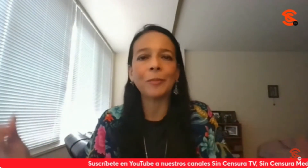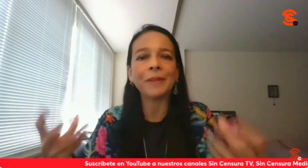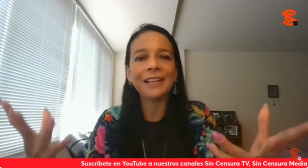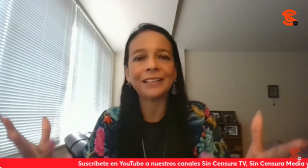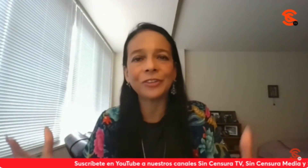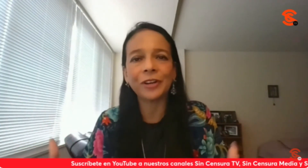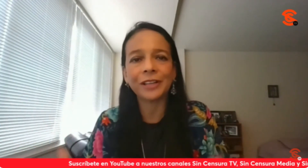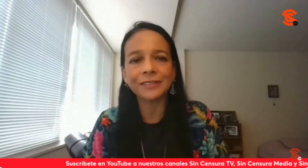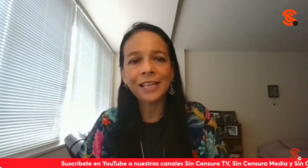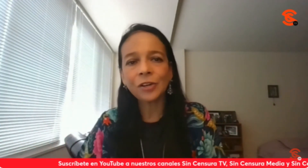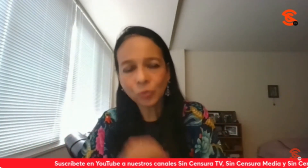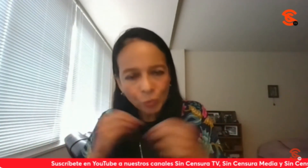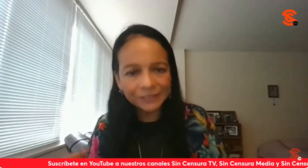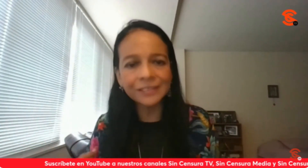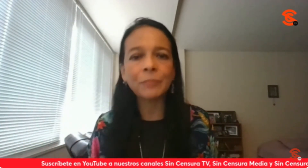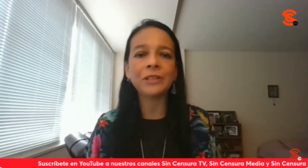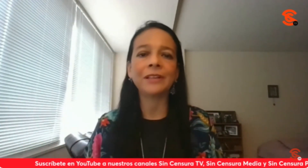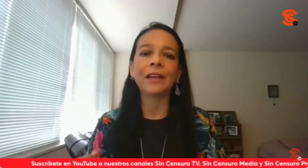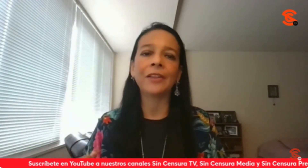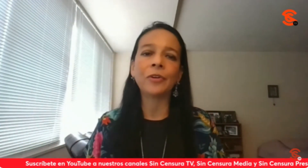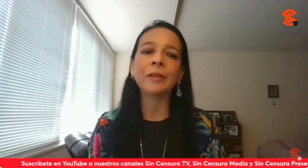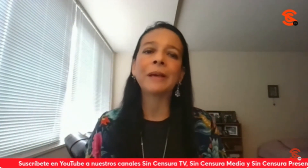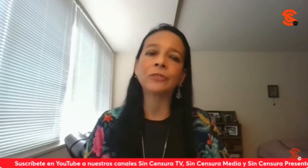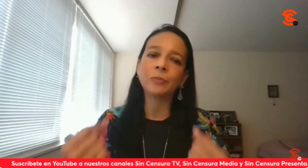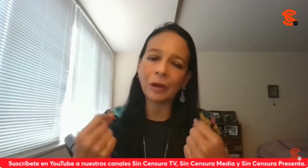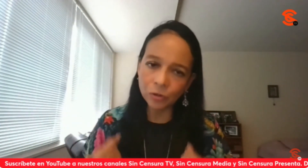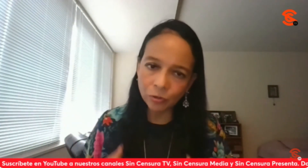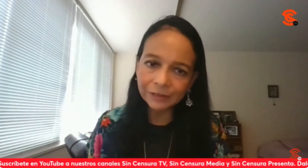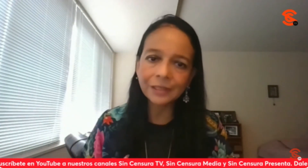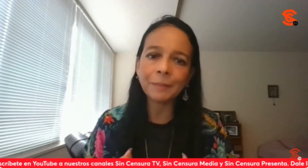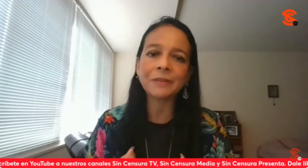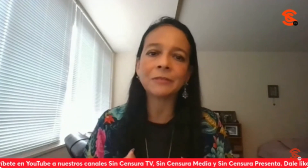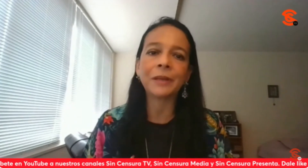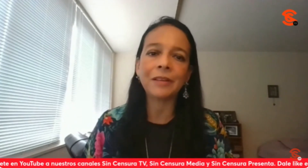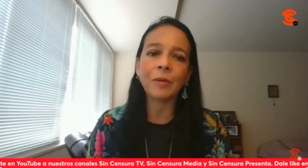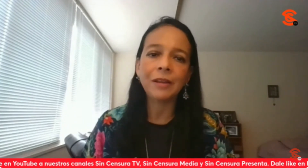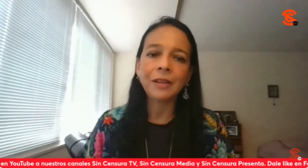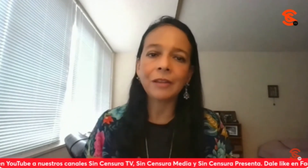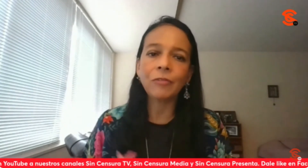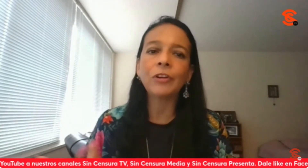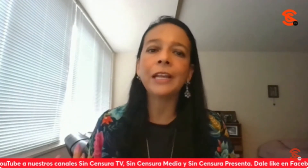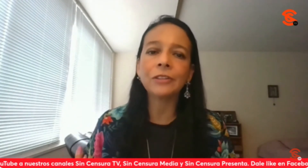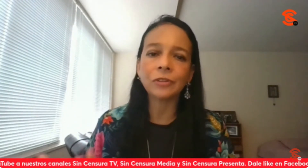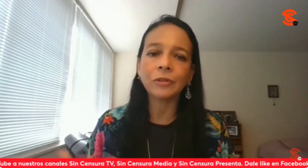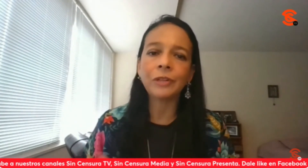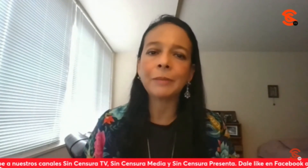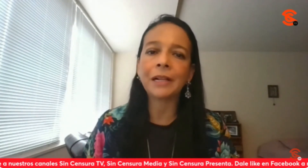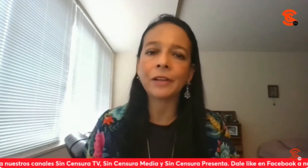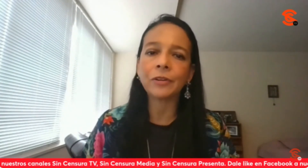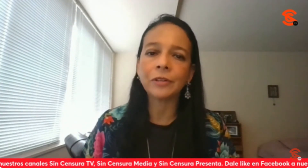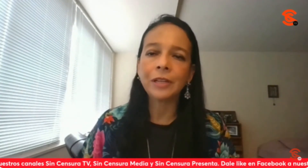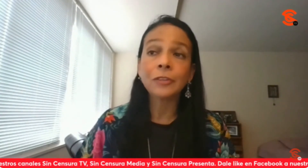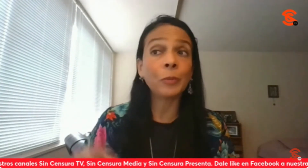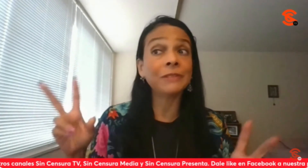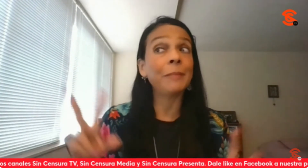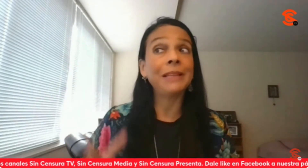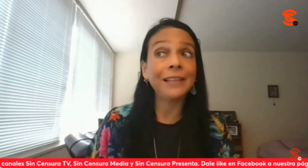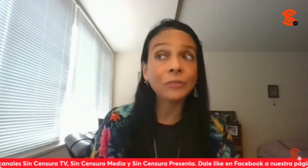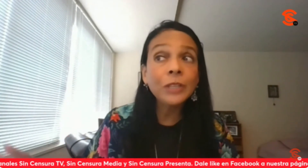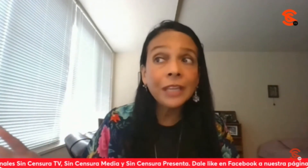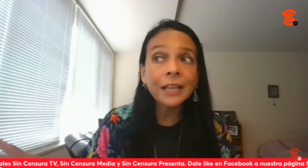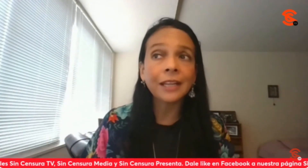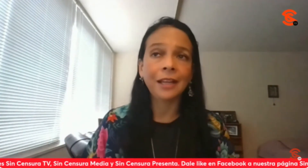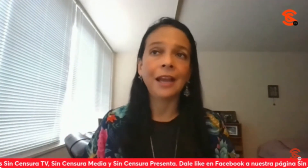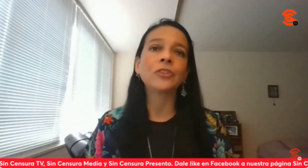vamos a combatir a las drogas, con nuestra política de drogas, bajo nuestra perspectiva. ¿Qué fue lo que hizo Felipe Calderón? Supuestamente